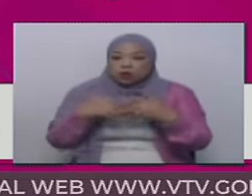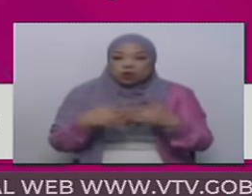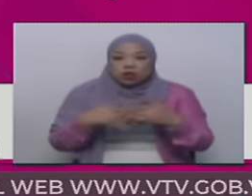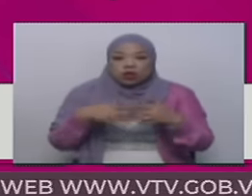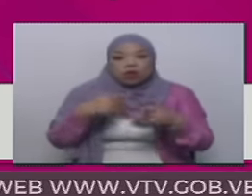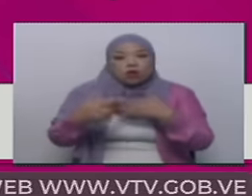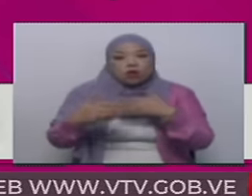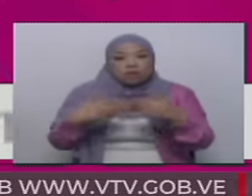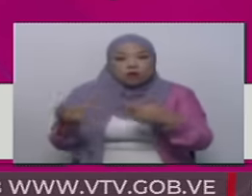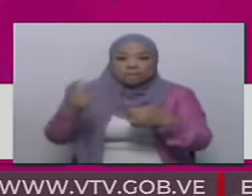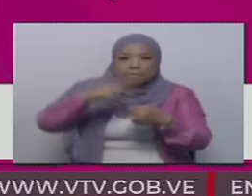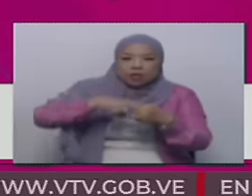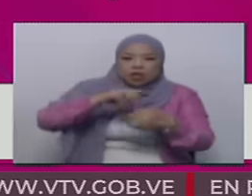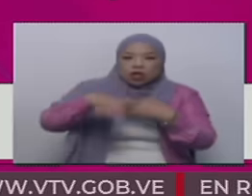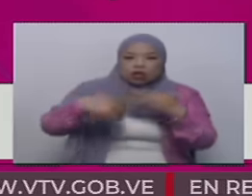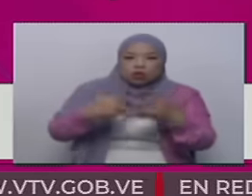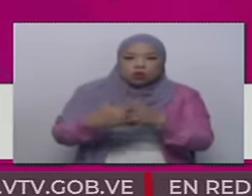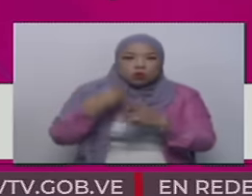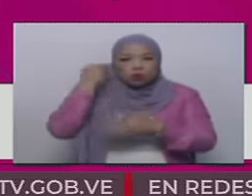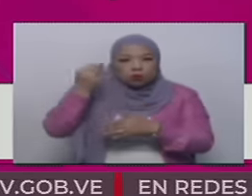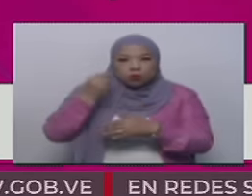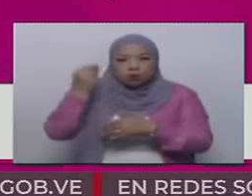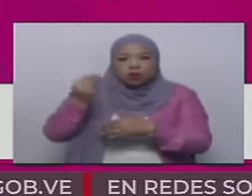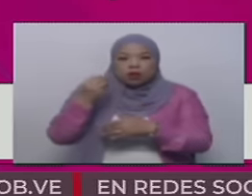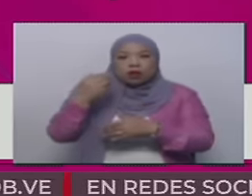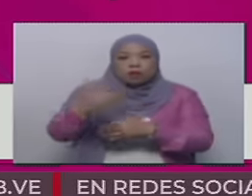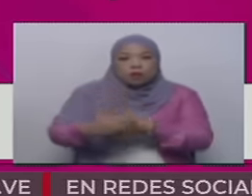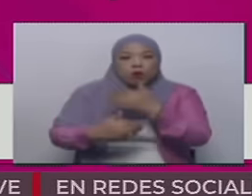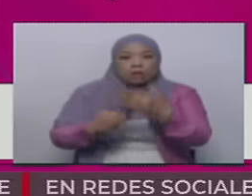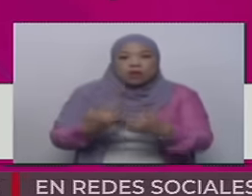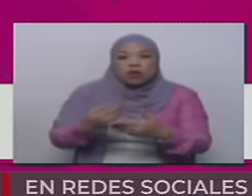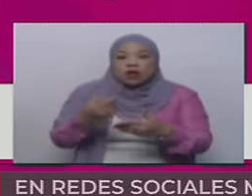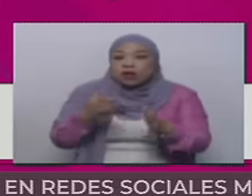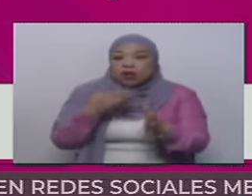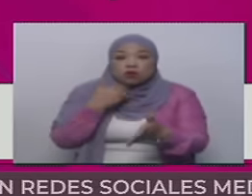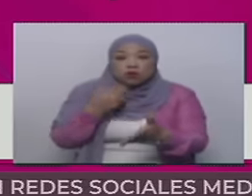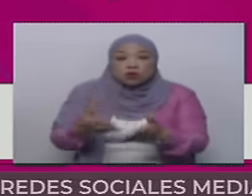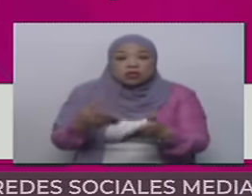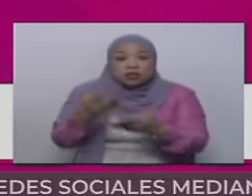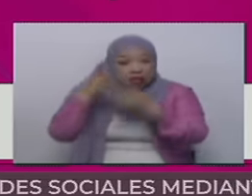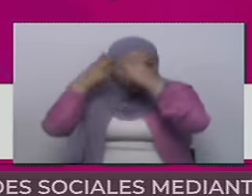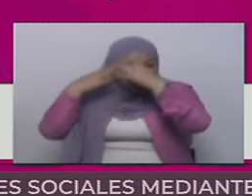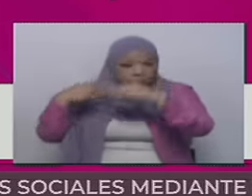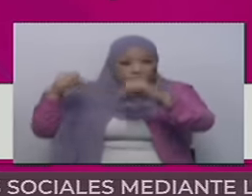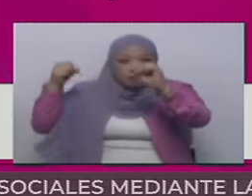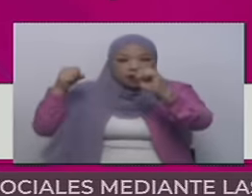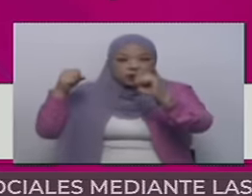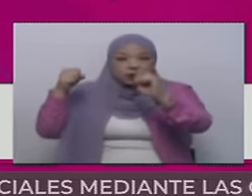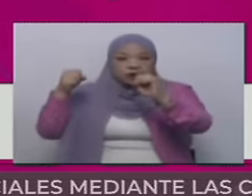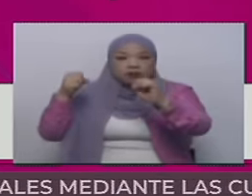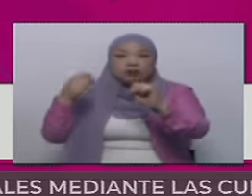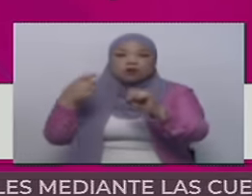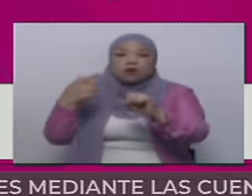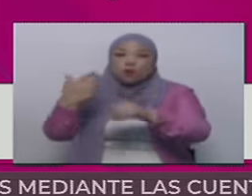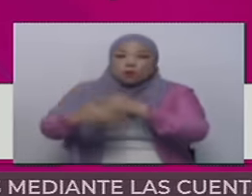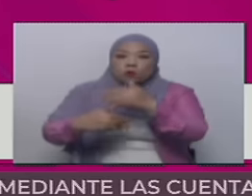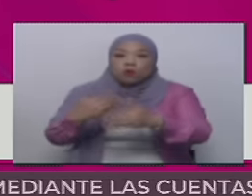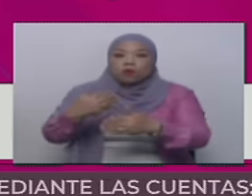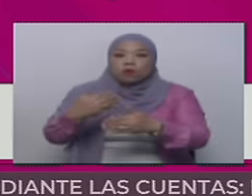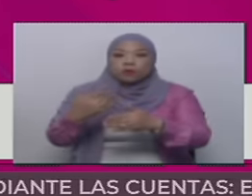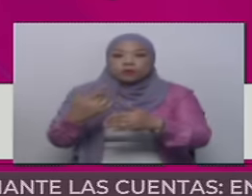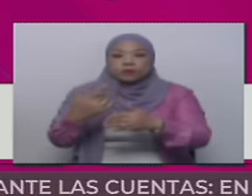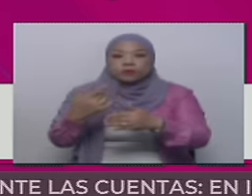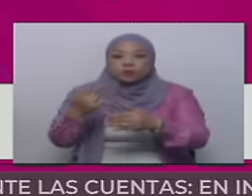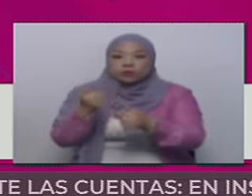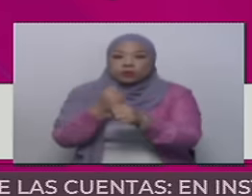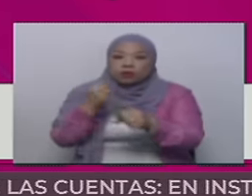en todos los países, a pesar de su decadencia, de su diplomacia y cómo ha bajado al